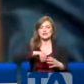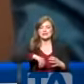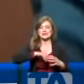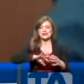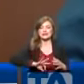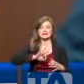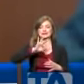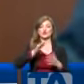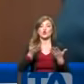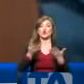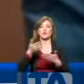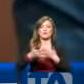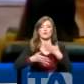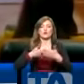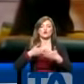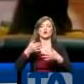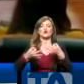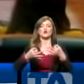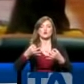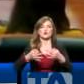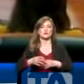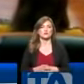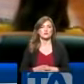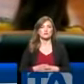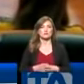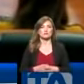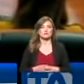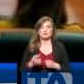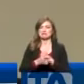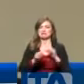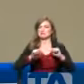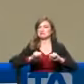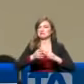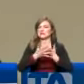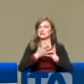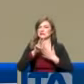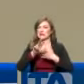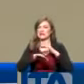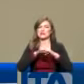que desarrollará la audiencia de juicio, en la que podría enfrentar una pena de 3